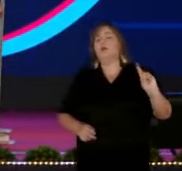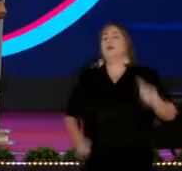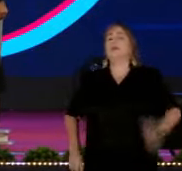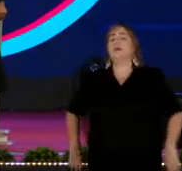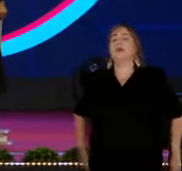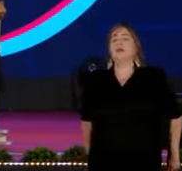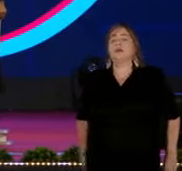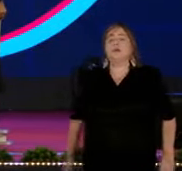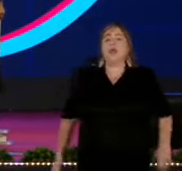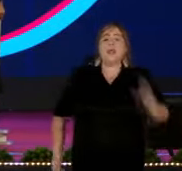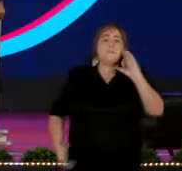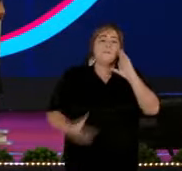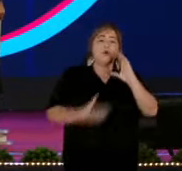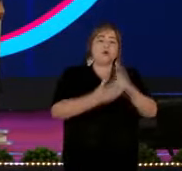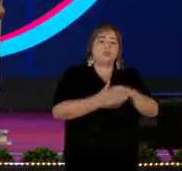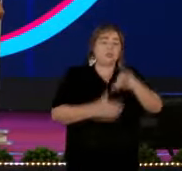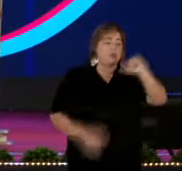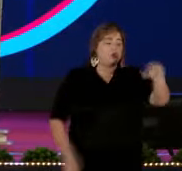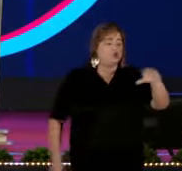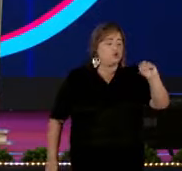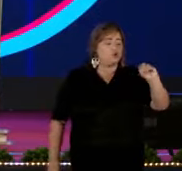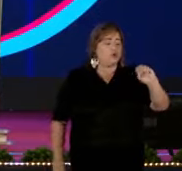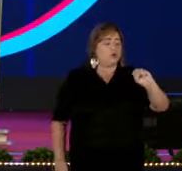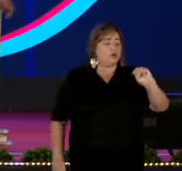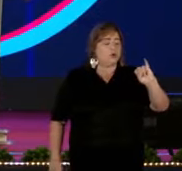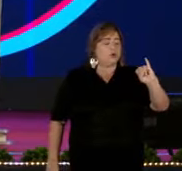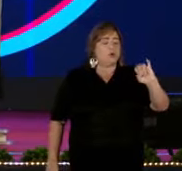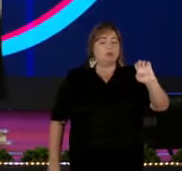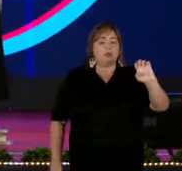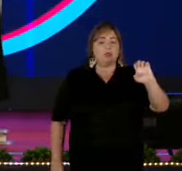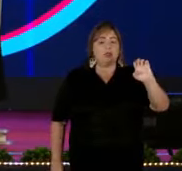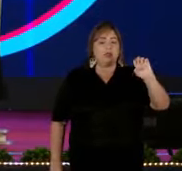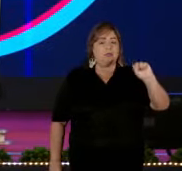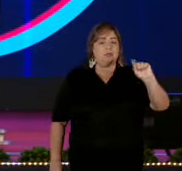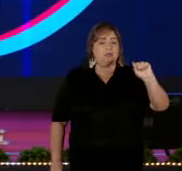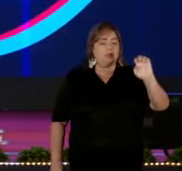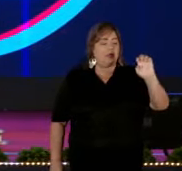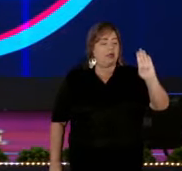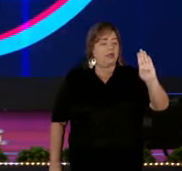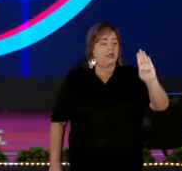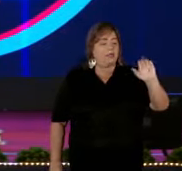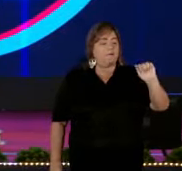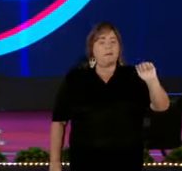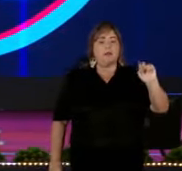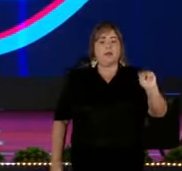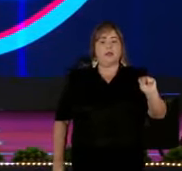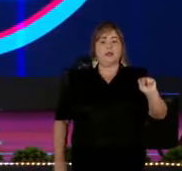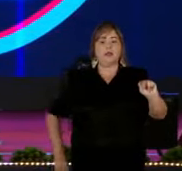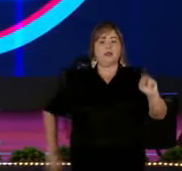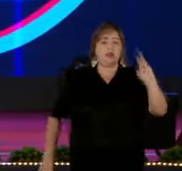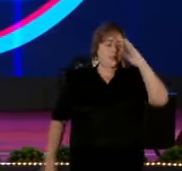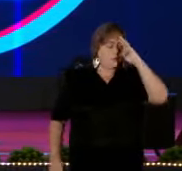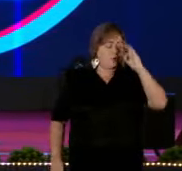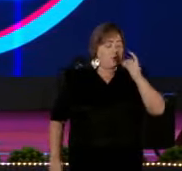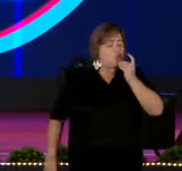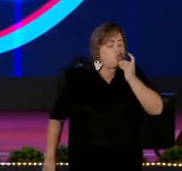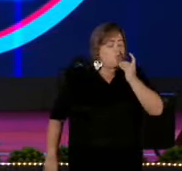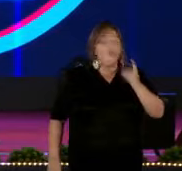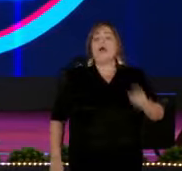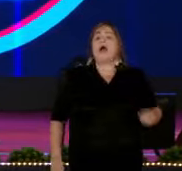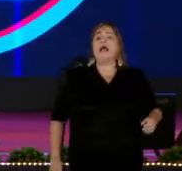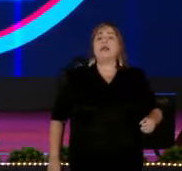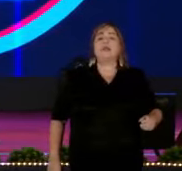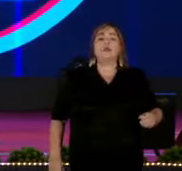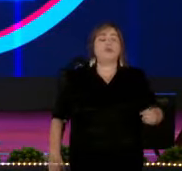es, Josi Esteban. Hicieron el primer congreso de mujeres allá, más numeroso de la